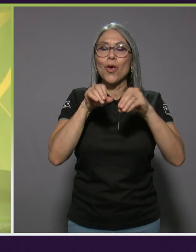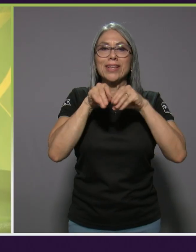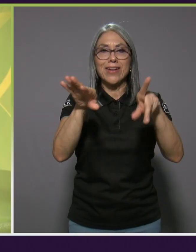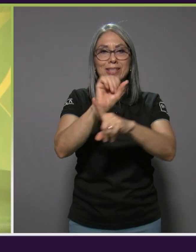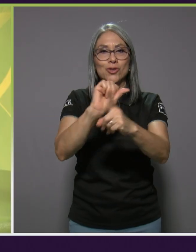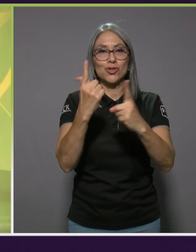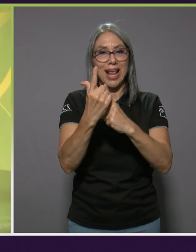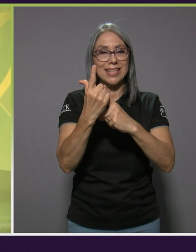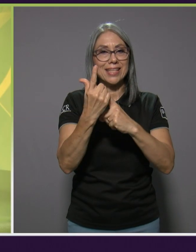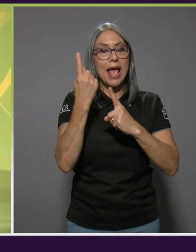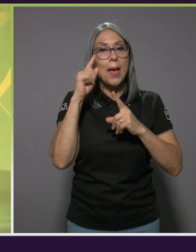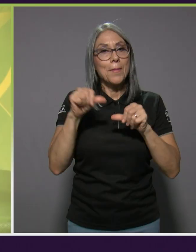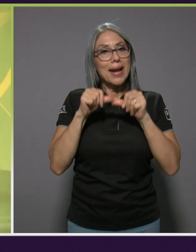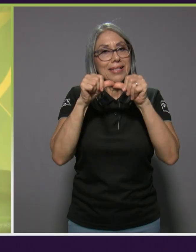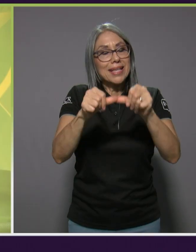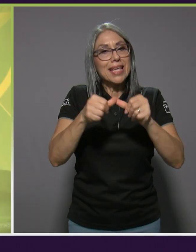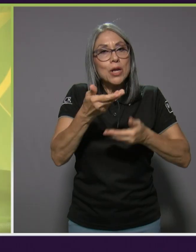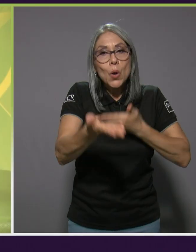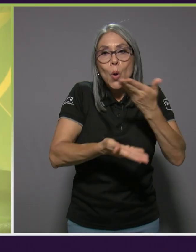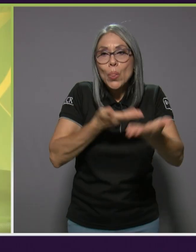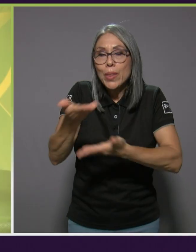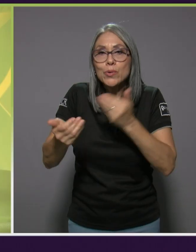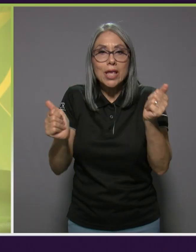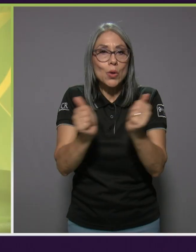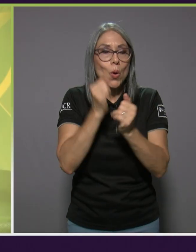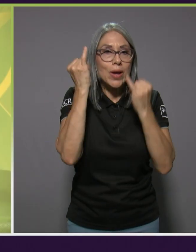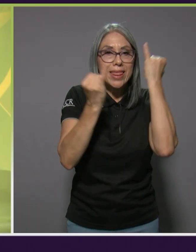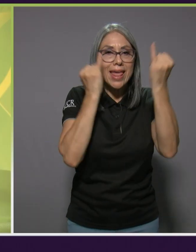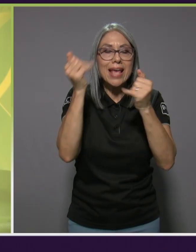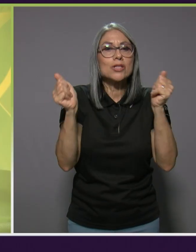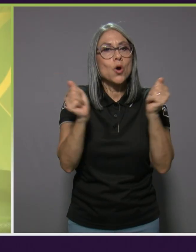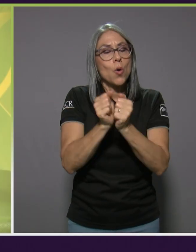seguir contribuyendo con nuestras ideas y nuestros aportes